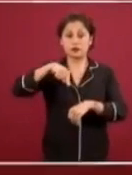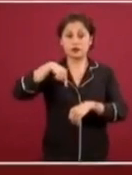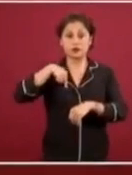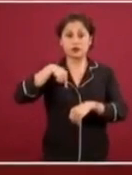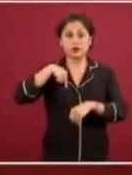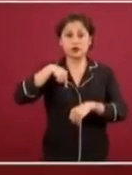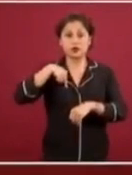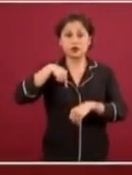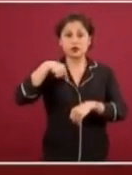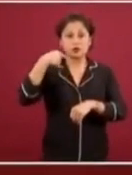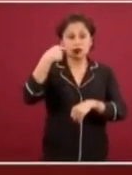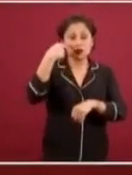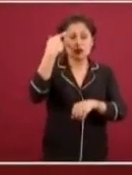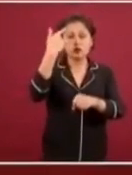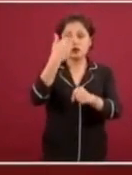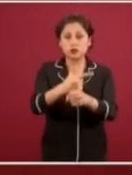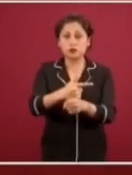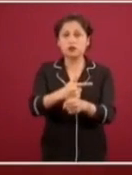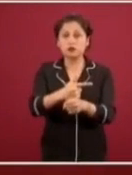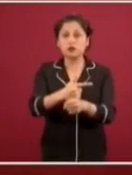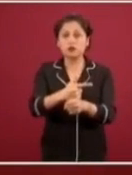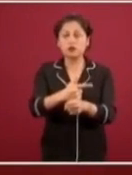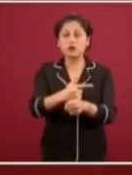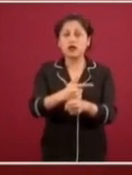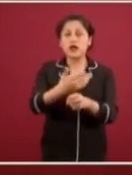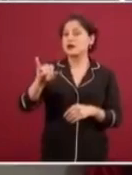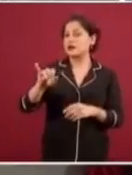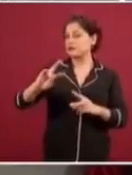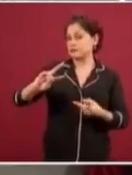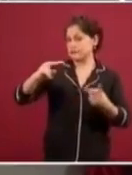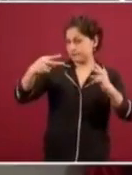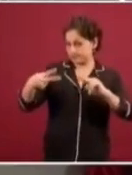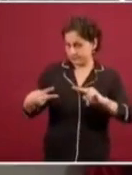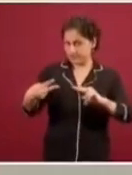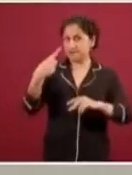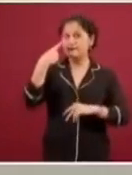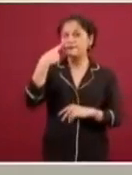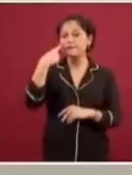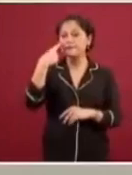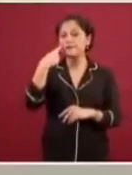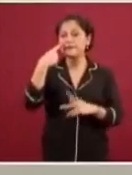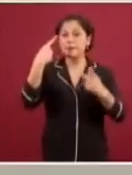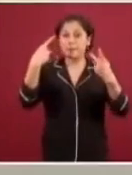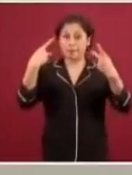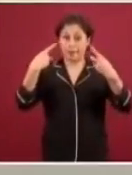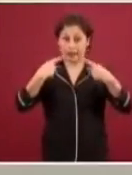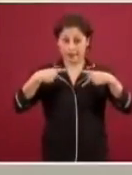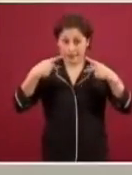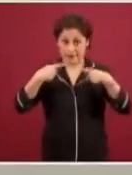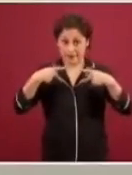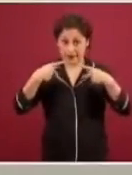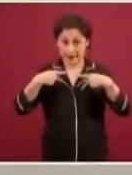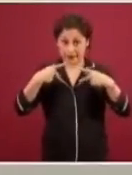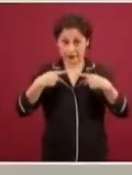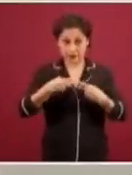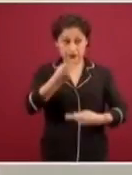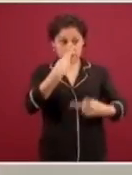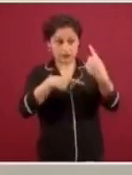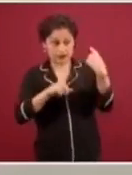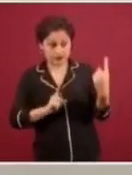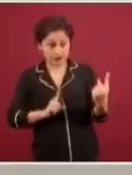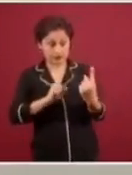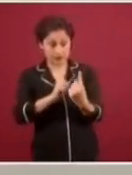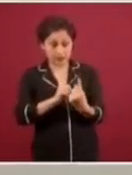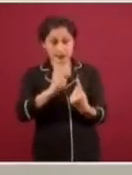diez o doce veces más ese esa es la interpretación las personas que pueden ser directamente observadas son tres mil y tantas